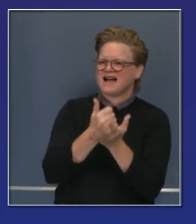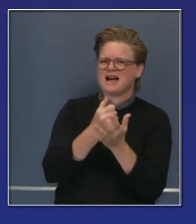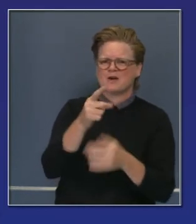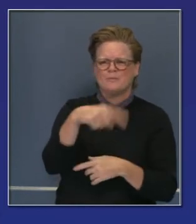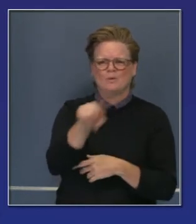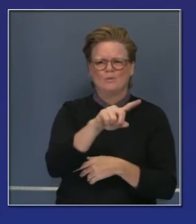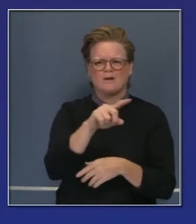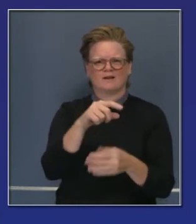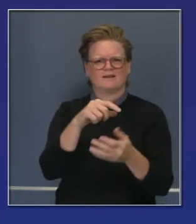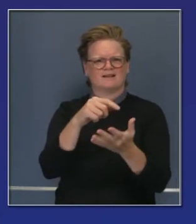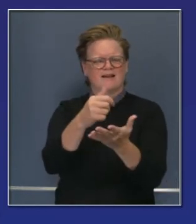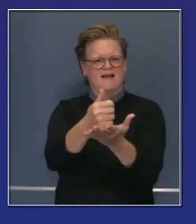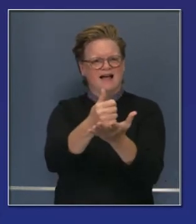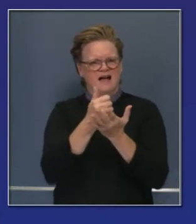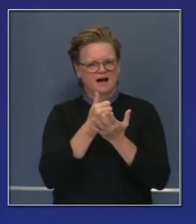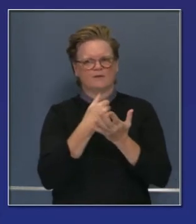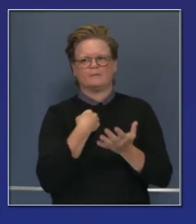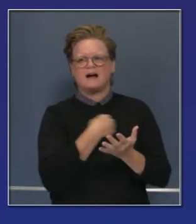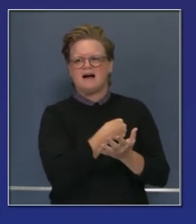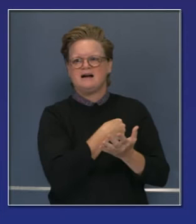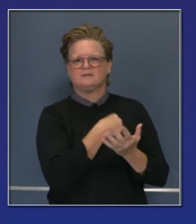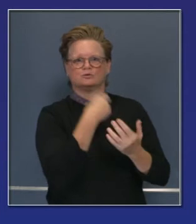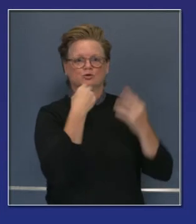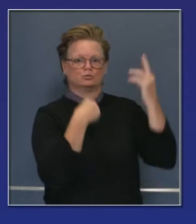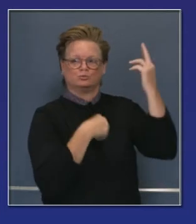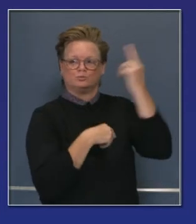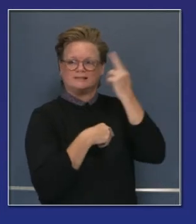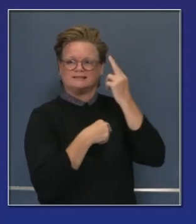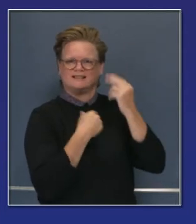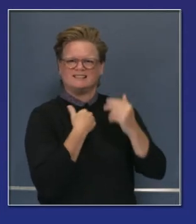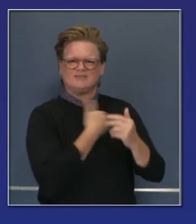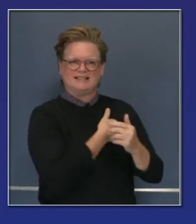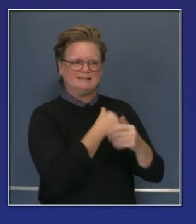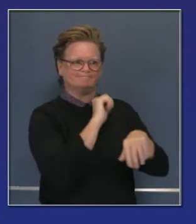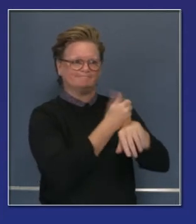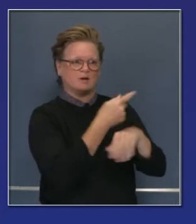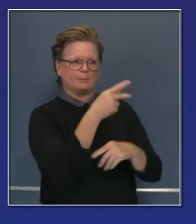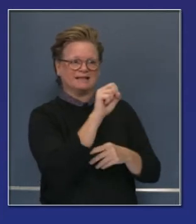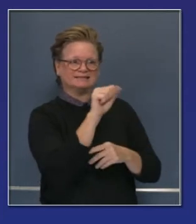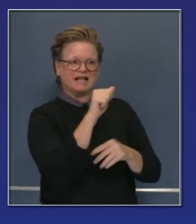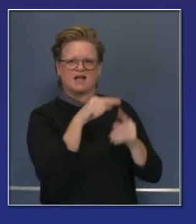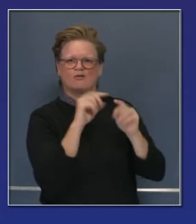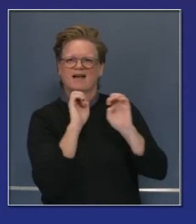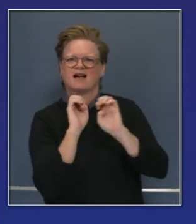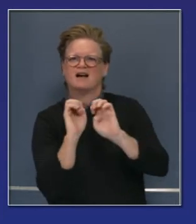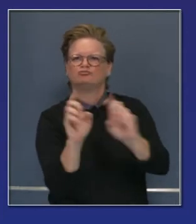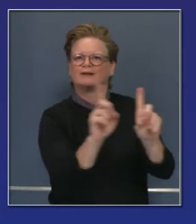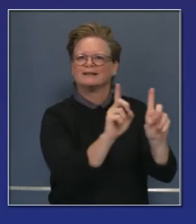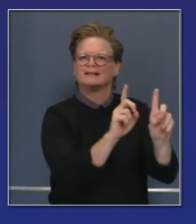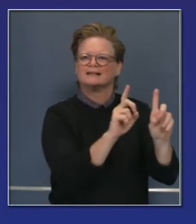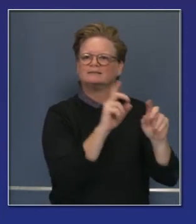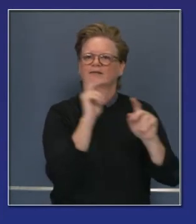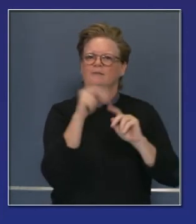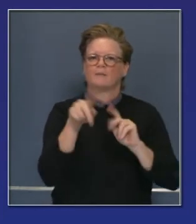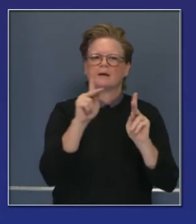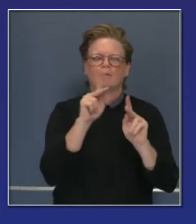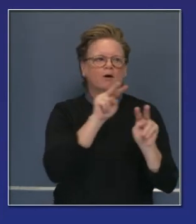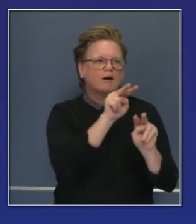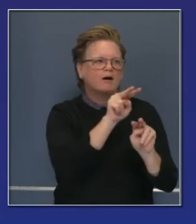en donde tenemos que seguir difundiendo la noticia de los peligros de la propagación en estas reuniones